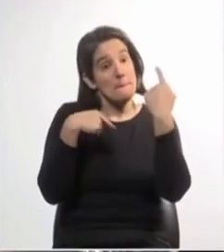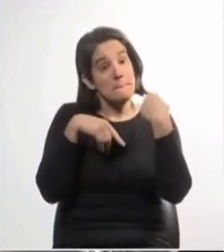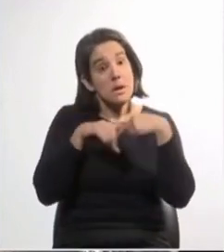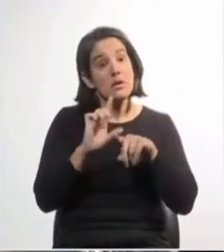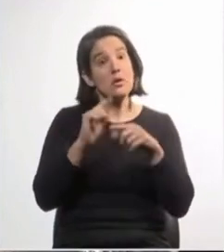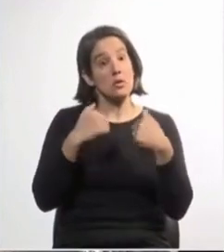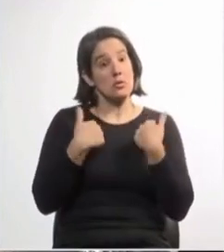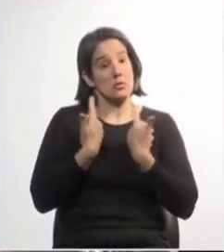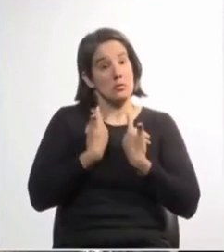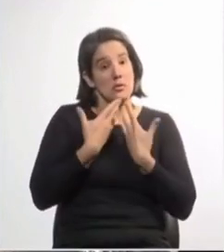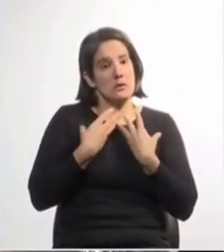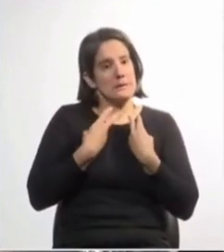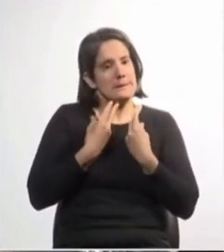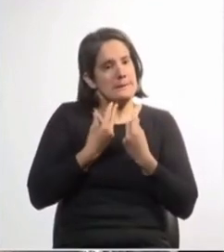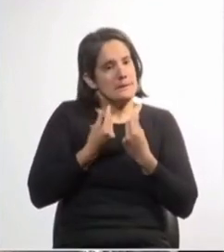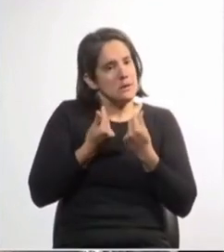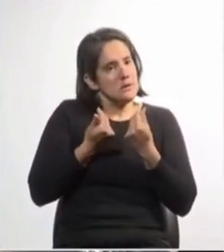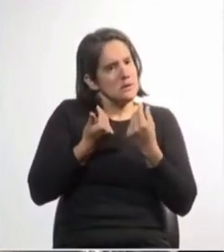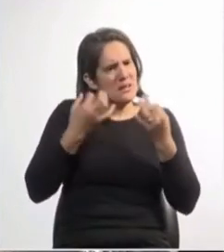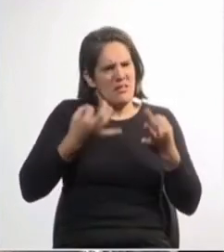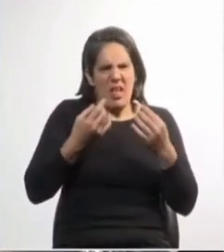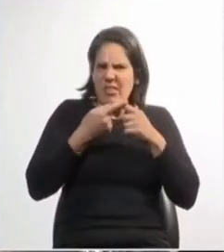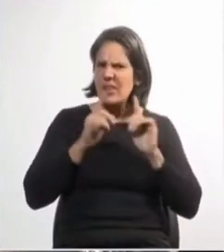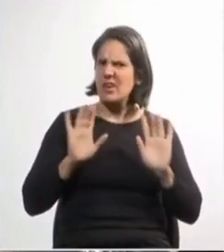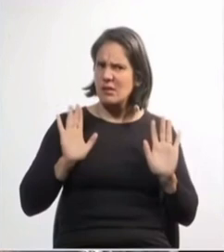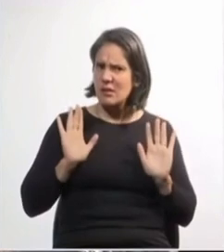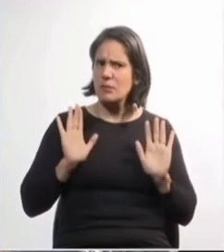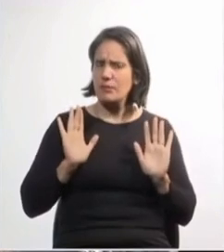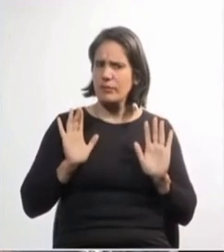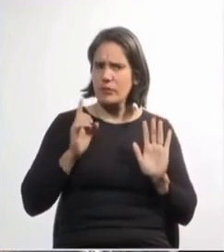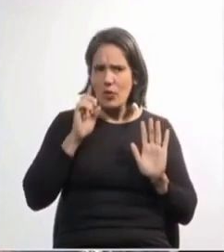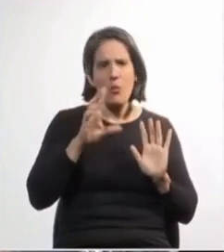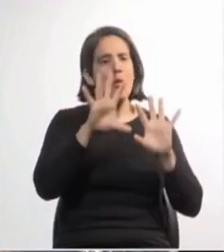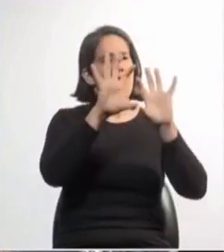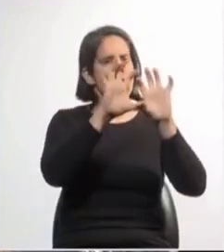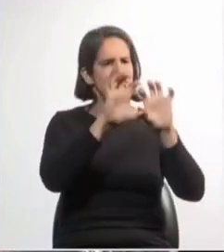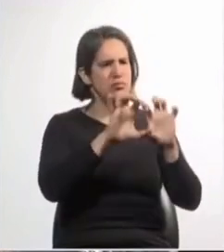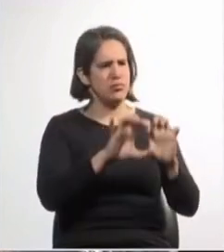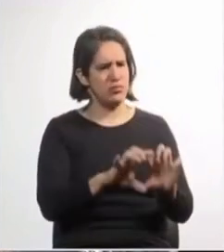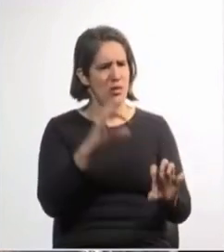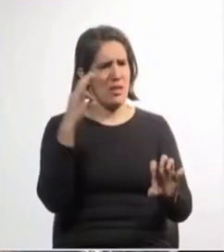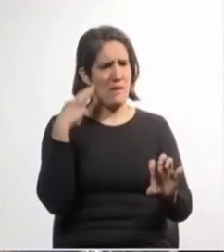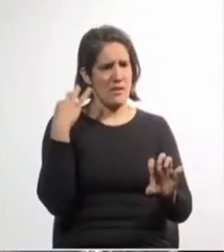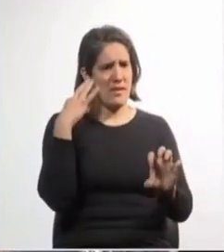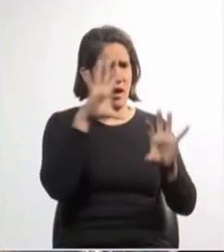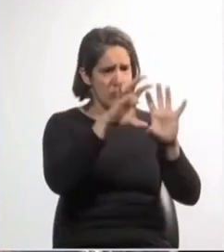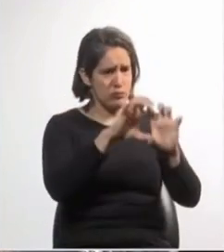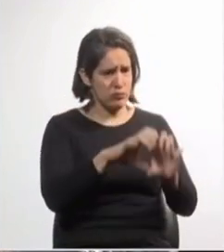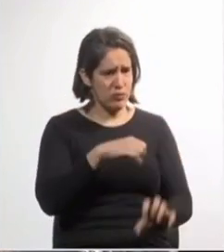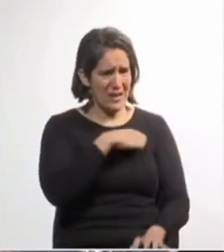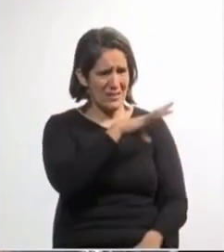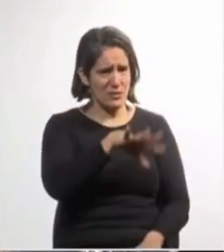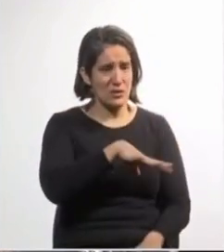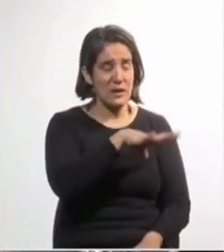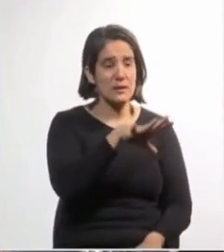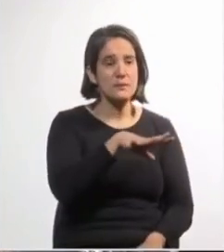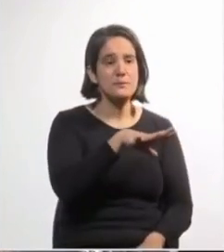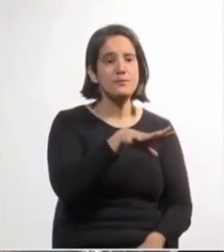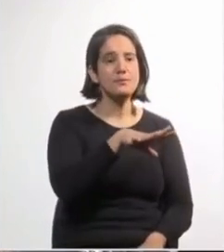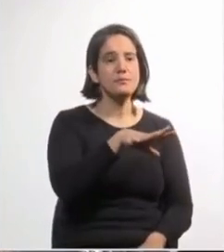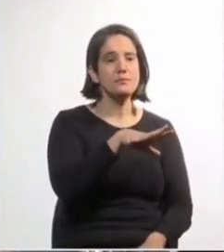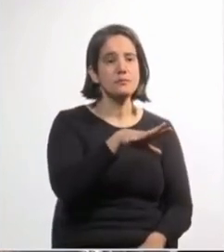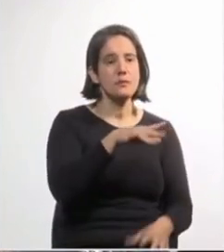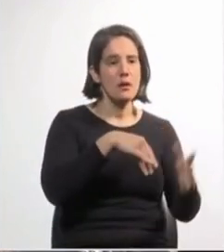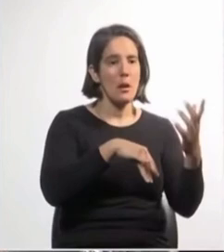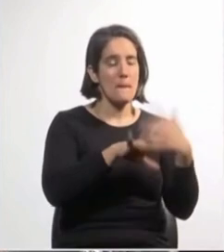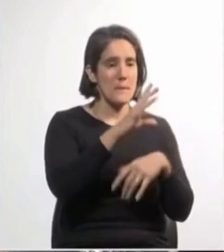nosotros sentimos que hay una realidad diferente. Hay un deterioro en condiciones de vida de grandes mayorías, en particular de los sectores